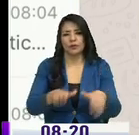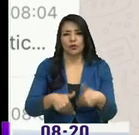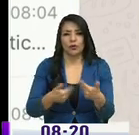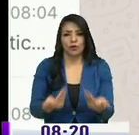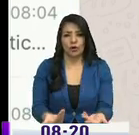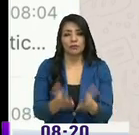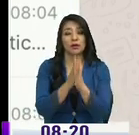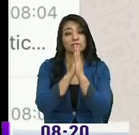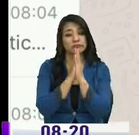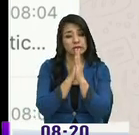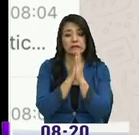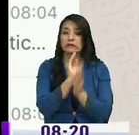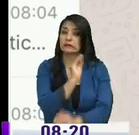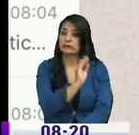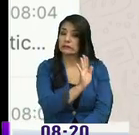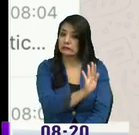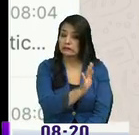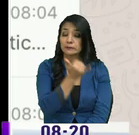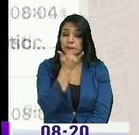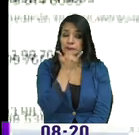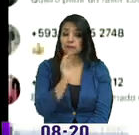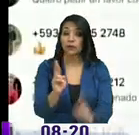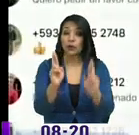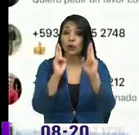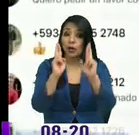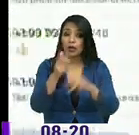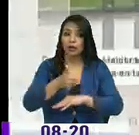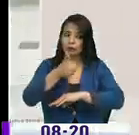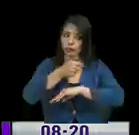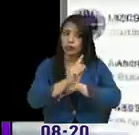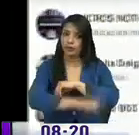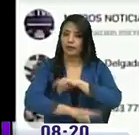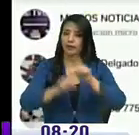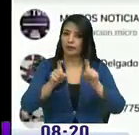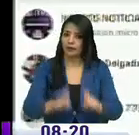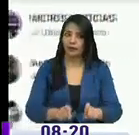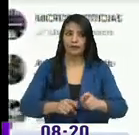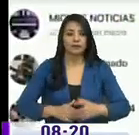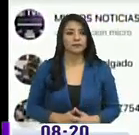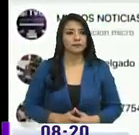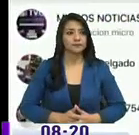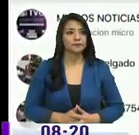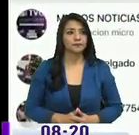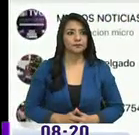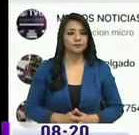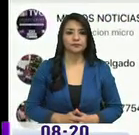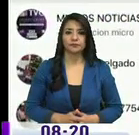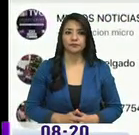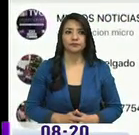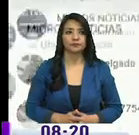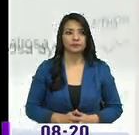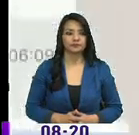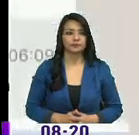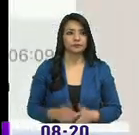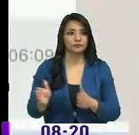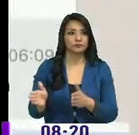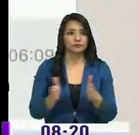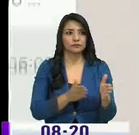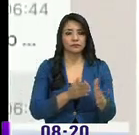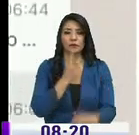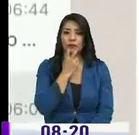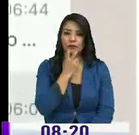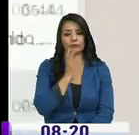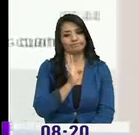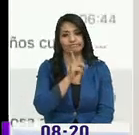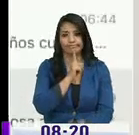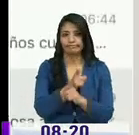hacer un llamado de atención ahí. Ojalá no sigan estacionándose donde quieren. Muy bien, ahí están pifiando esto